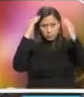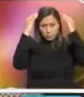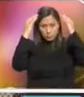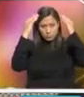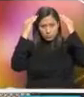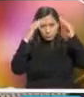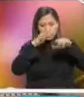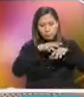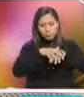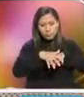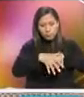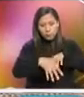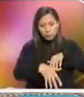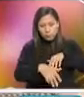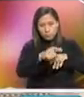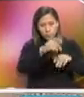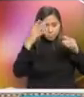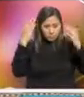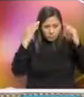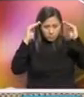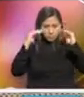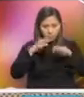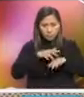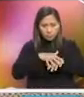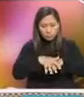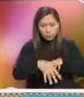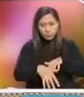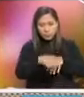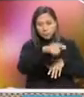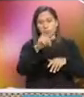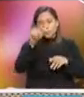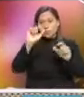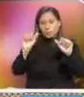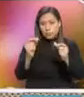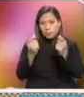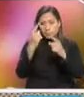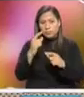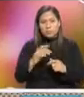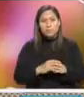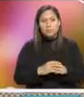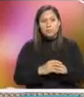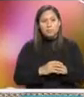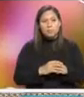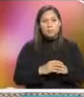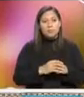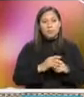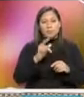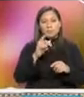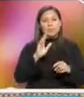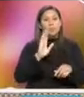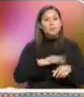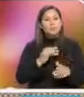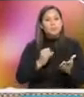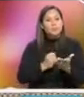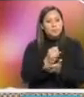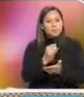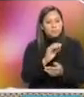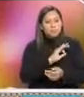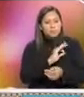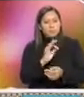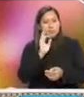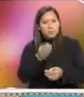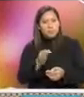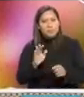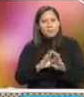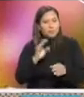la melena completamente con muchas capas. Vemos varios artistas que están haciendo esto en un corto. Las más atrevidas pueden optarlo por hacerlo